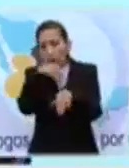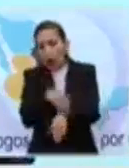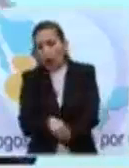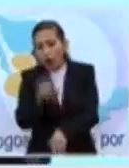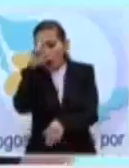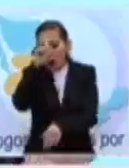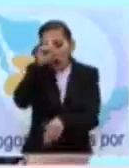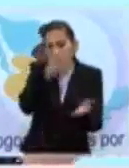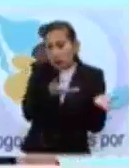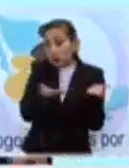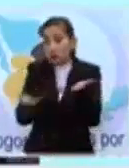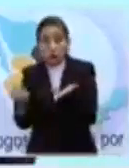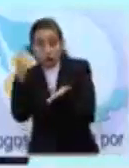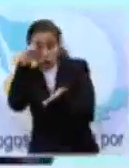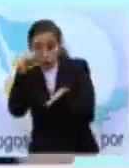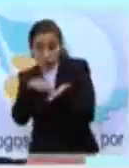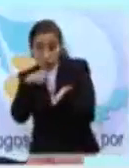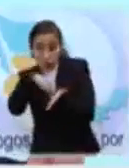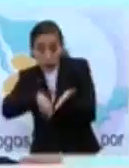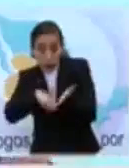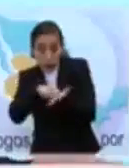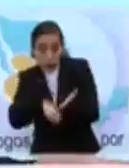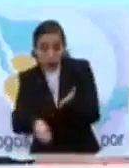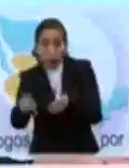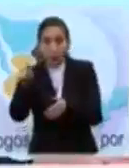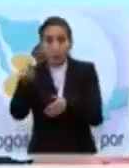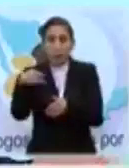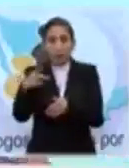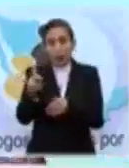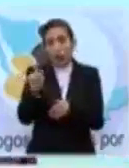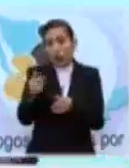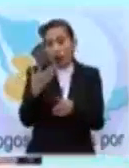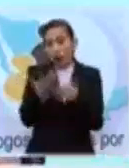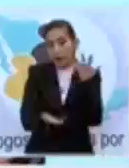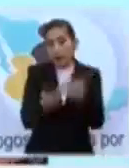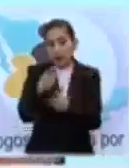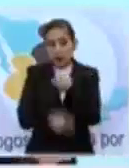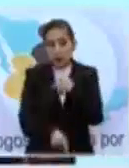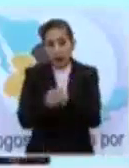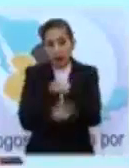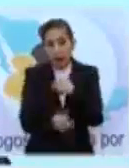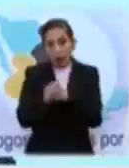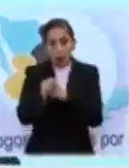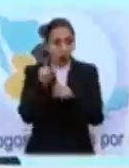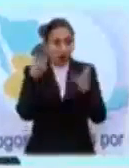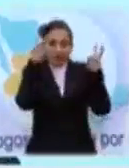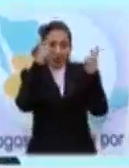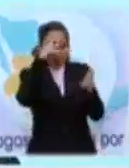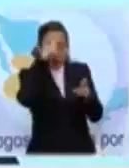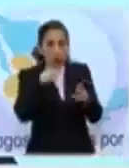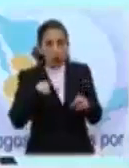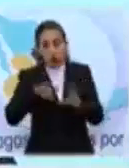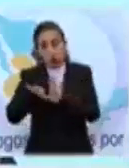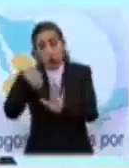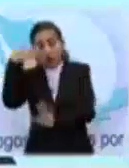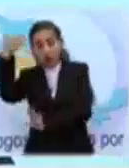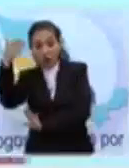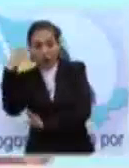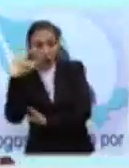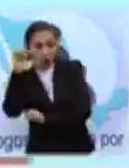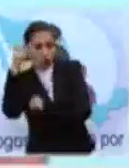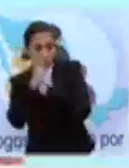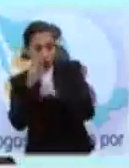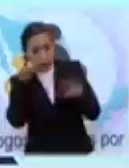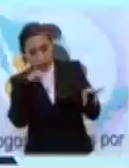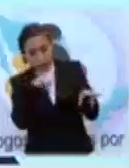recomendación, pero hacerla coercitiva tiene incluso muchos peligros, y esto no es un tema de México, es un tema que se ha observado en varios países del